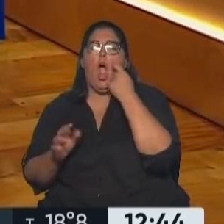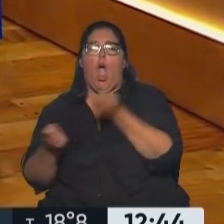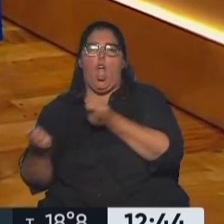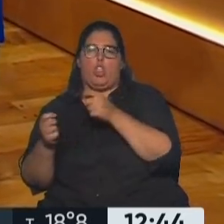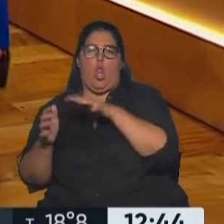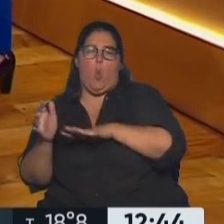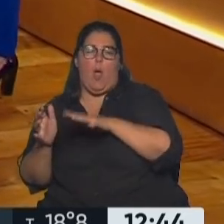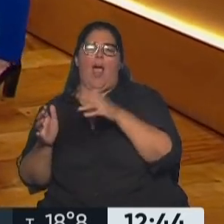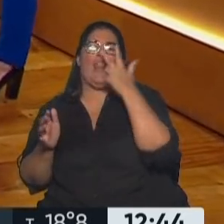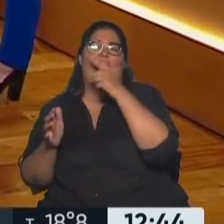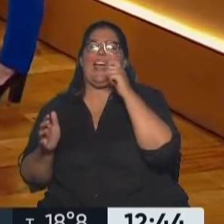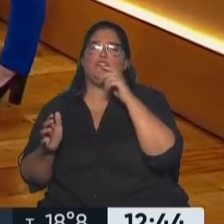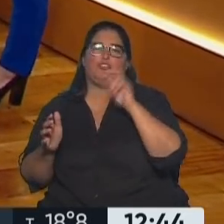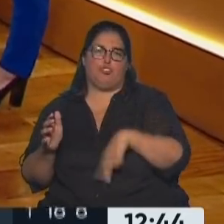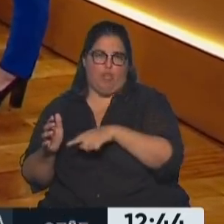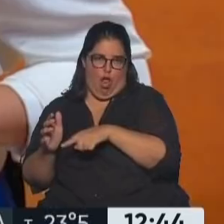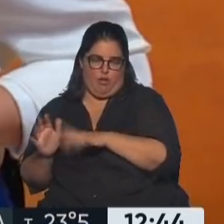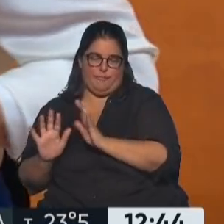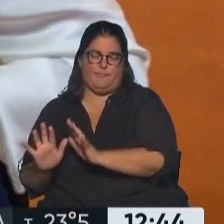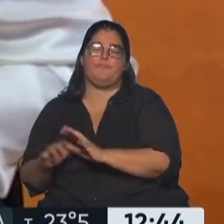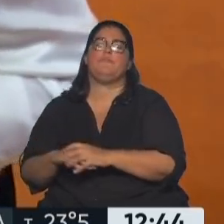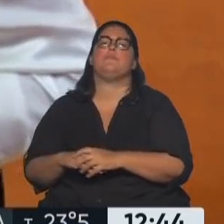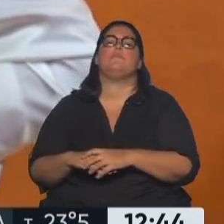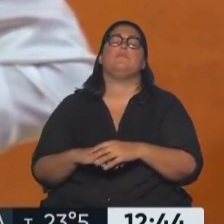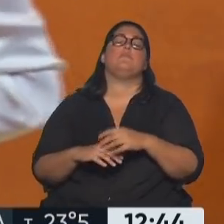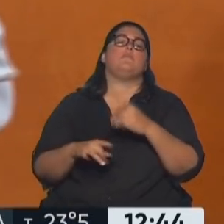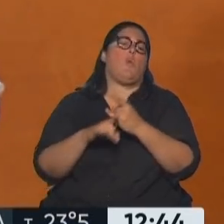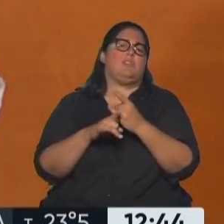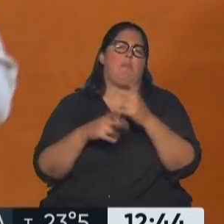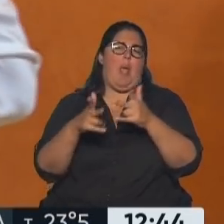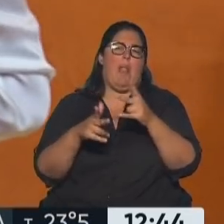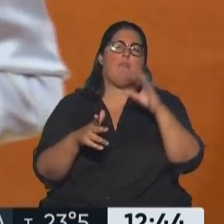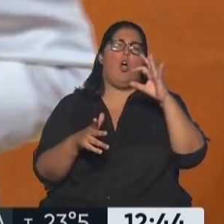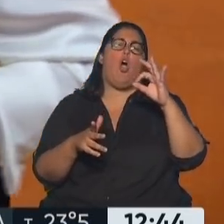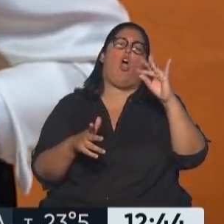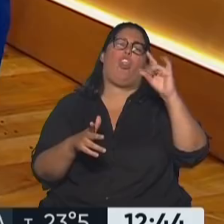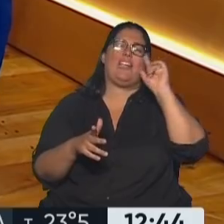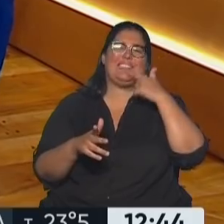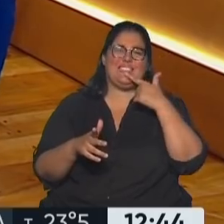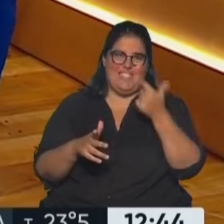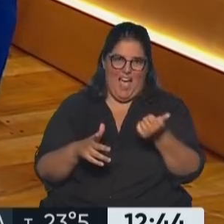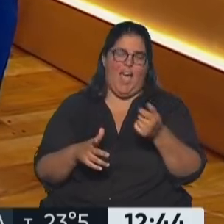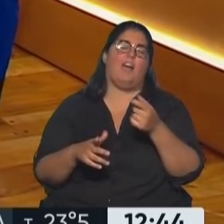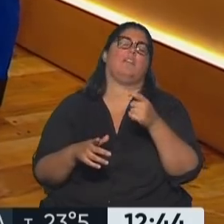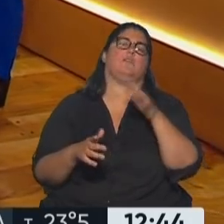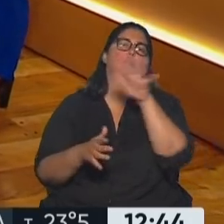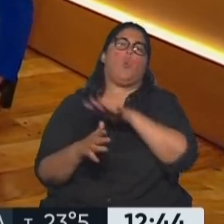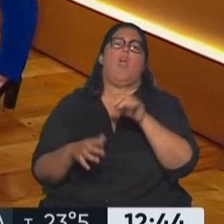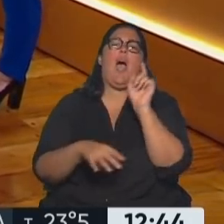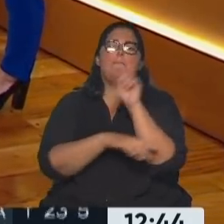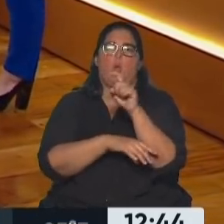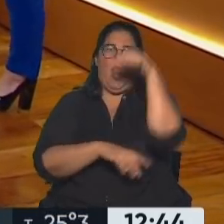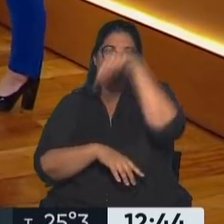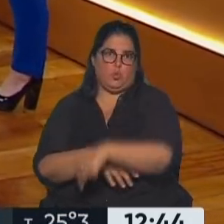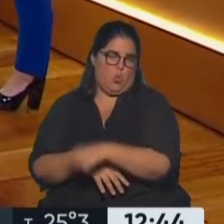de Gerson. Después, por supuesto, también siempre lo mencionamos, Odessa, que también es una ciudad portuaria muy relevante en la zona